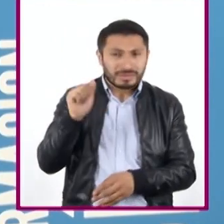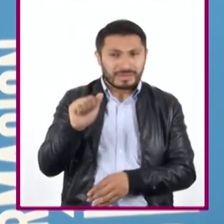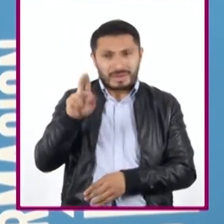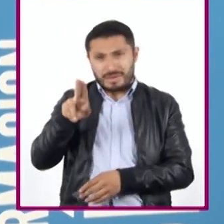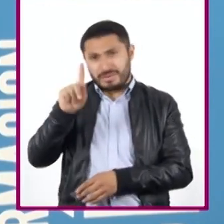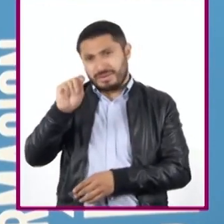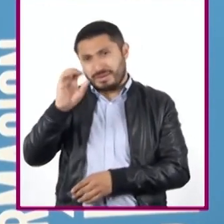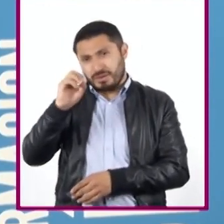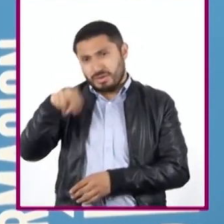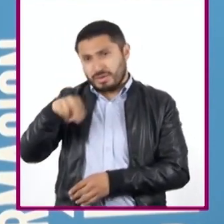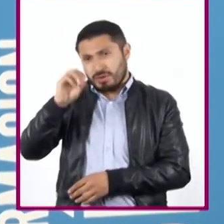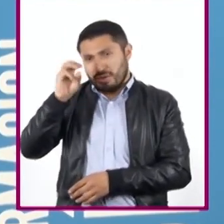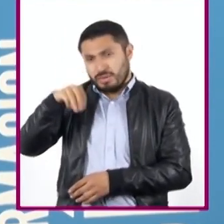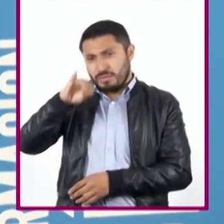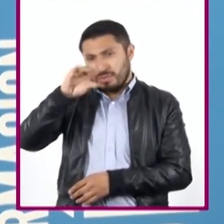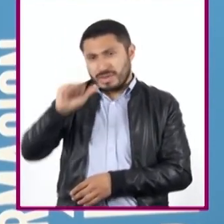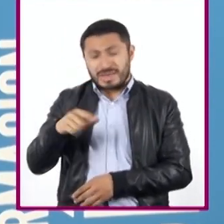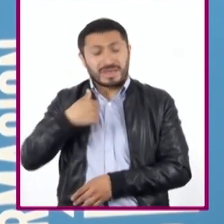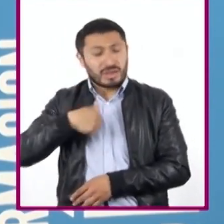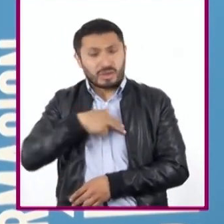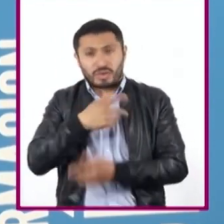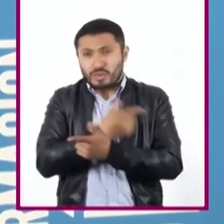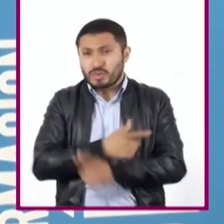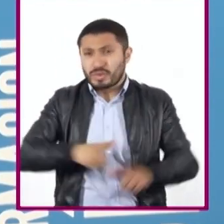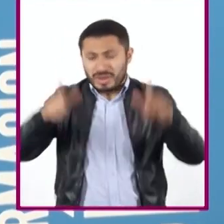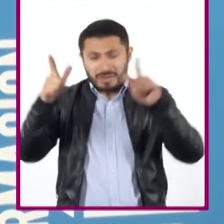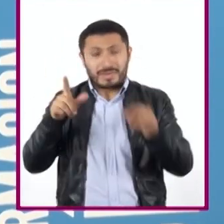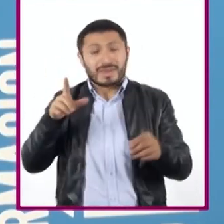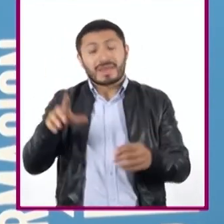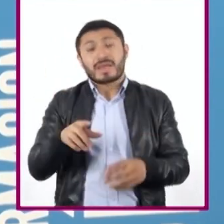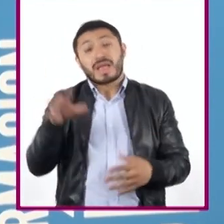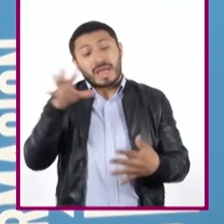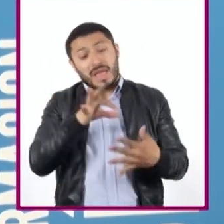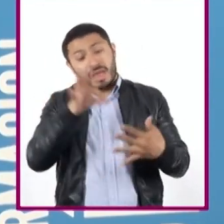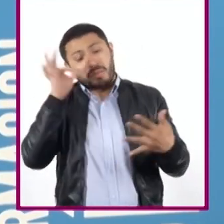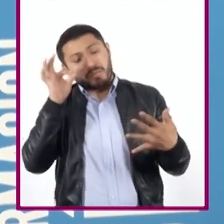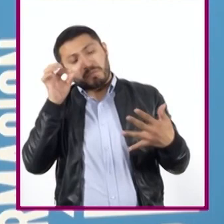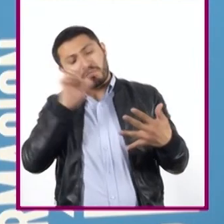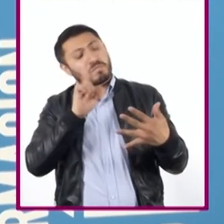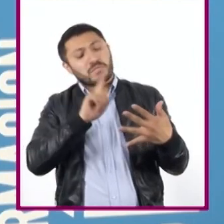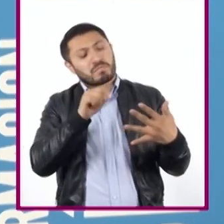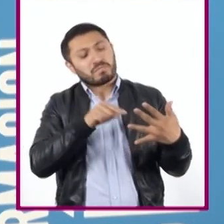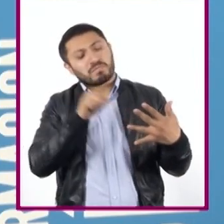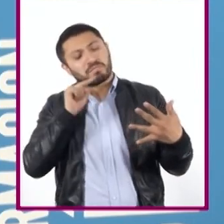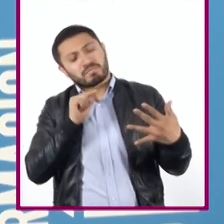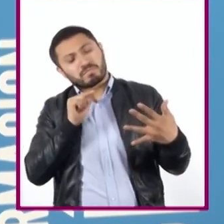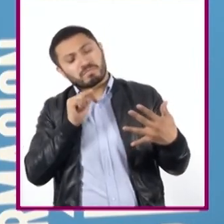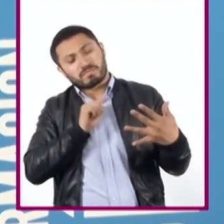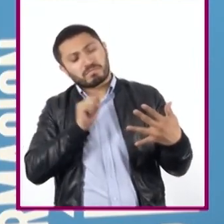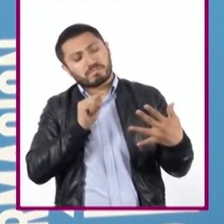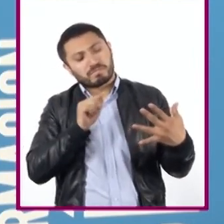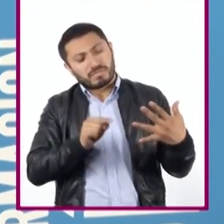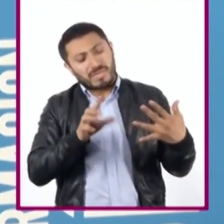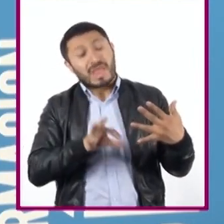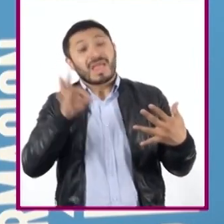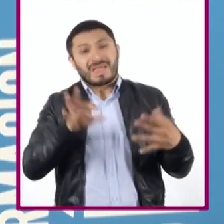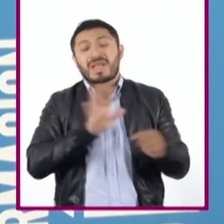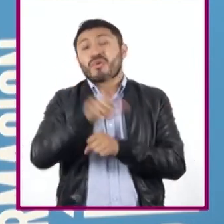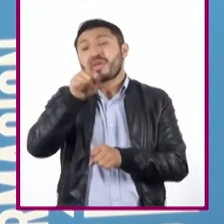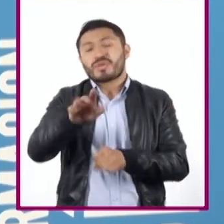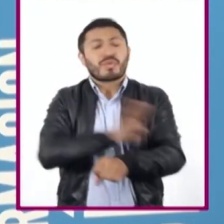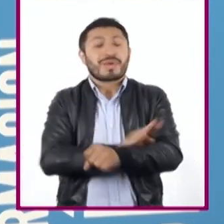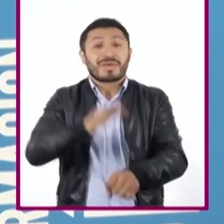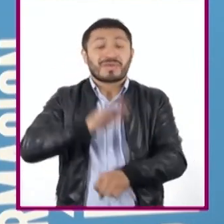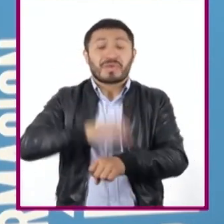tenemos la libertad de optar por lo que más nos convenga en favor de nuestro bienestar y desarrollo,